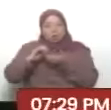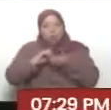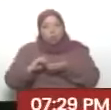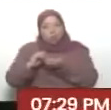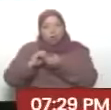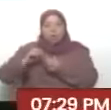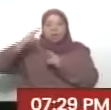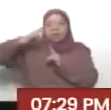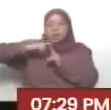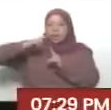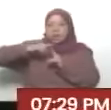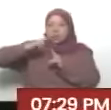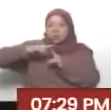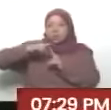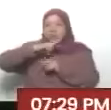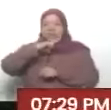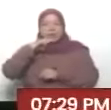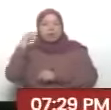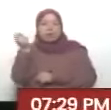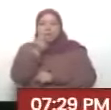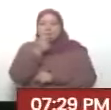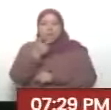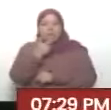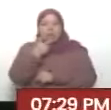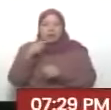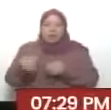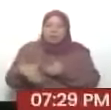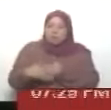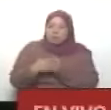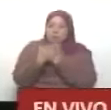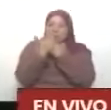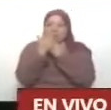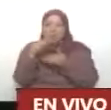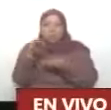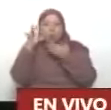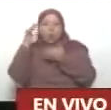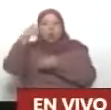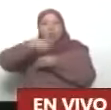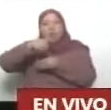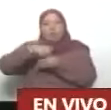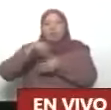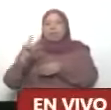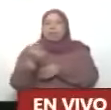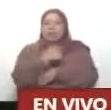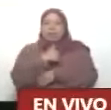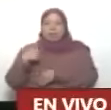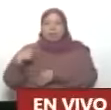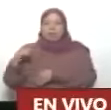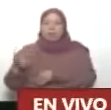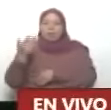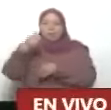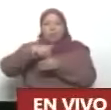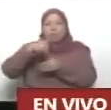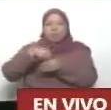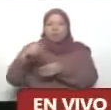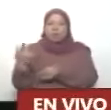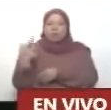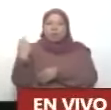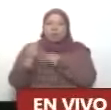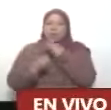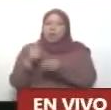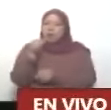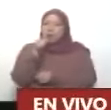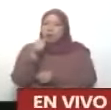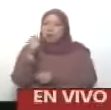liga sabrosa, pero muy buena. Tempranito un café para ir a votar de primero. Quiero votar de primero. Ya va hirviendo el agua, Nico.